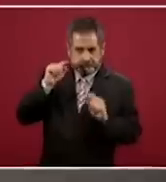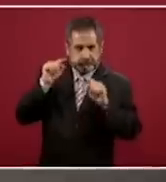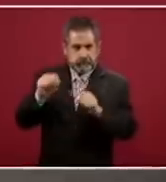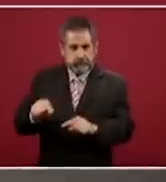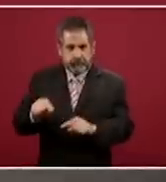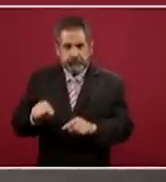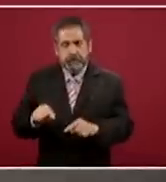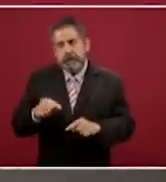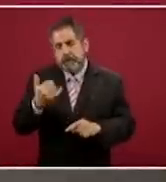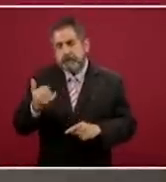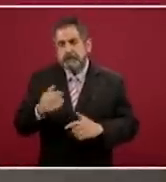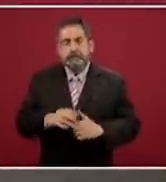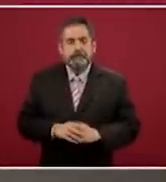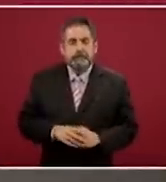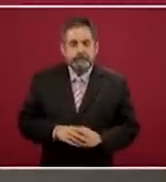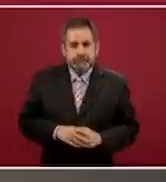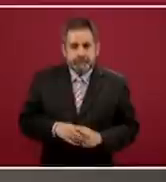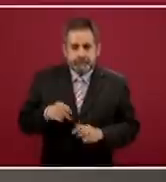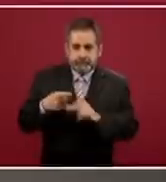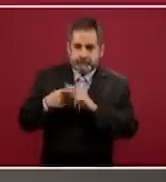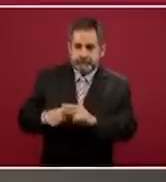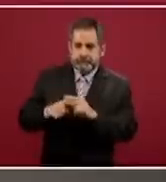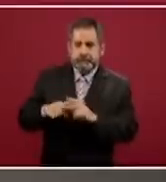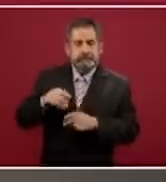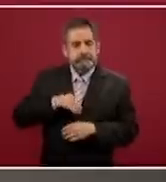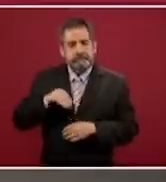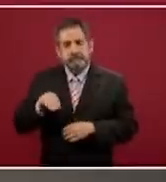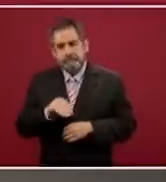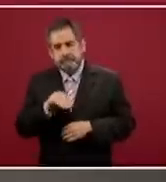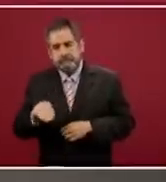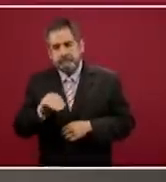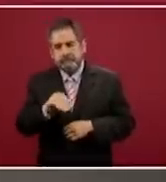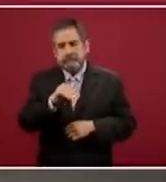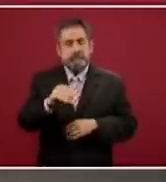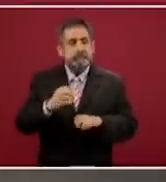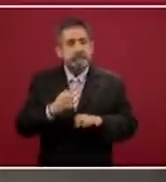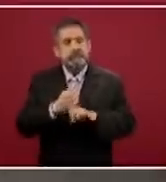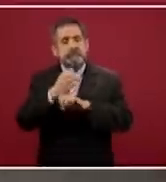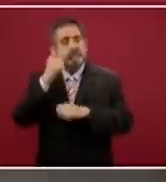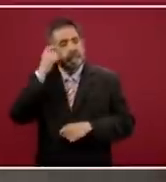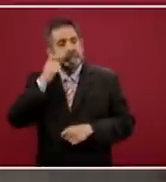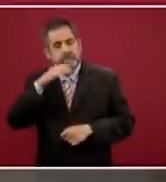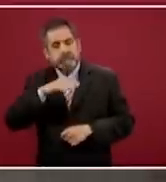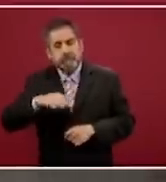y inicio una gira por el estado de Guerrero,